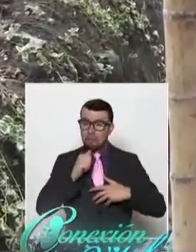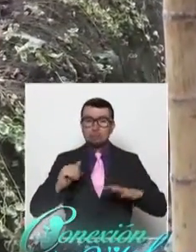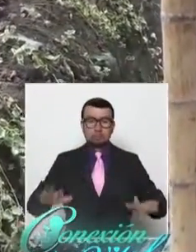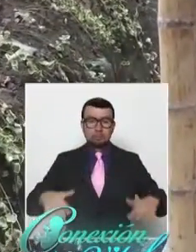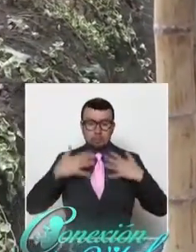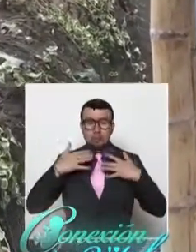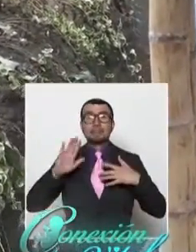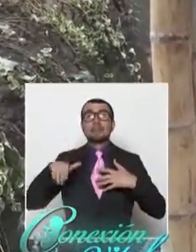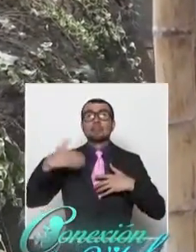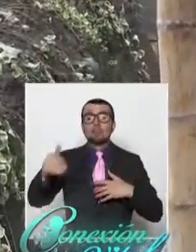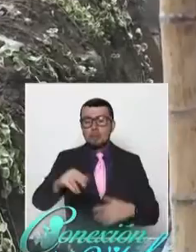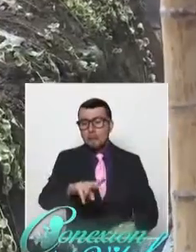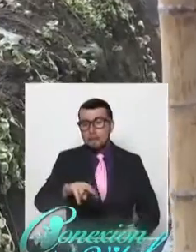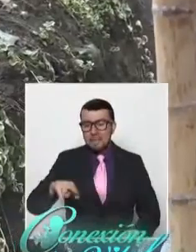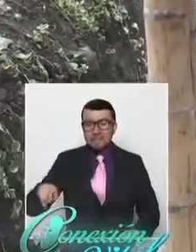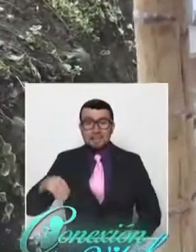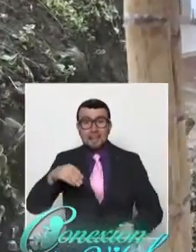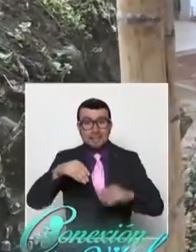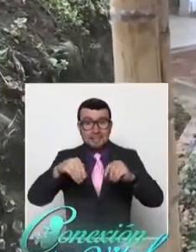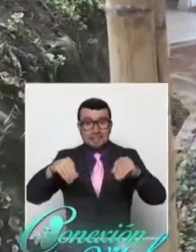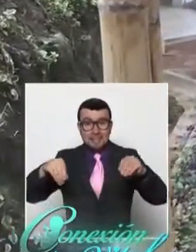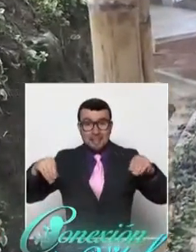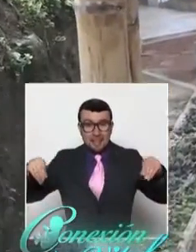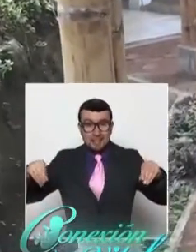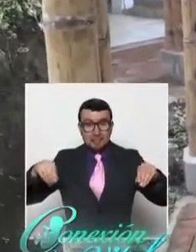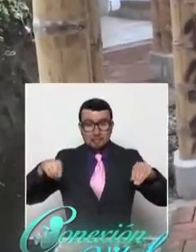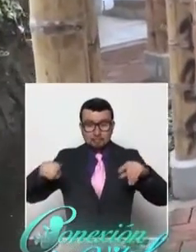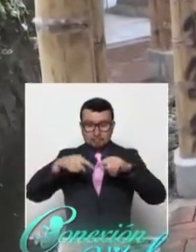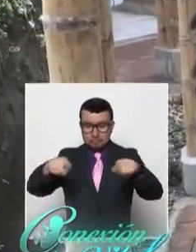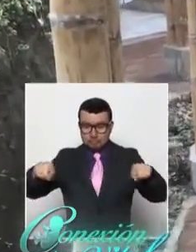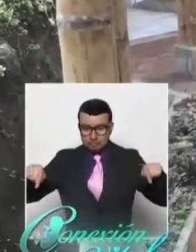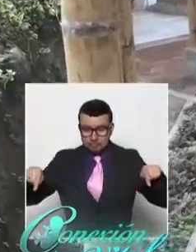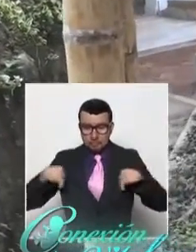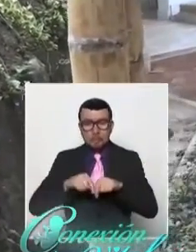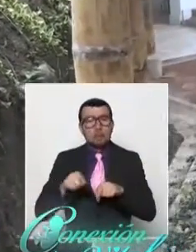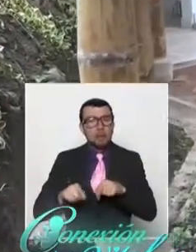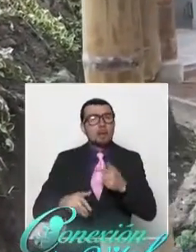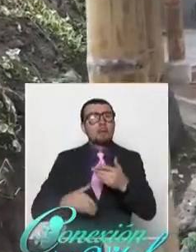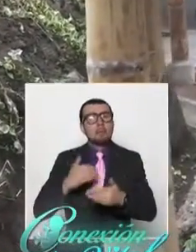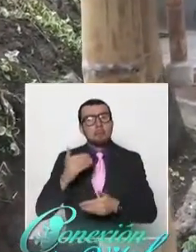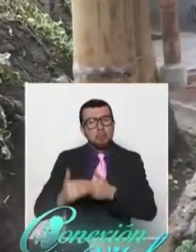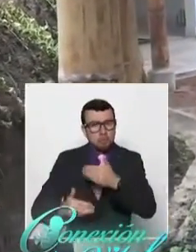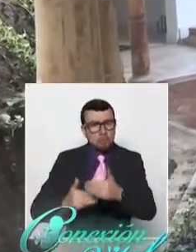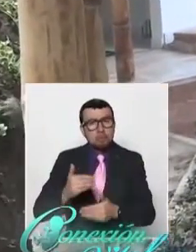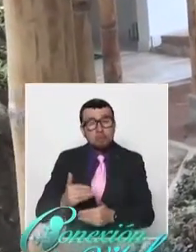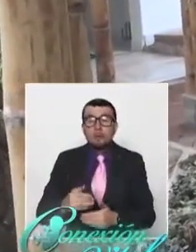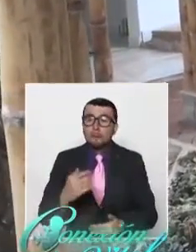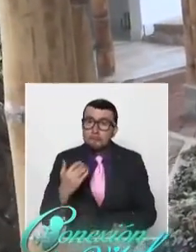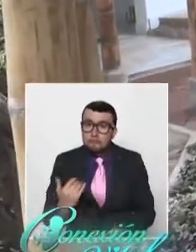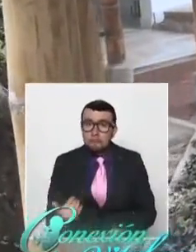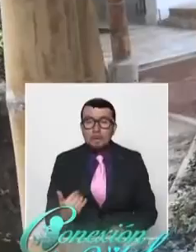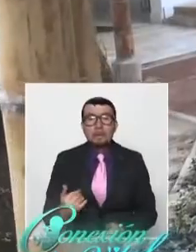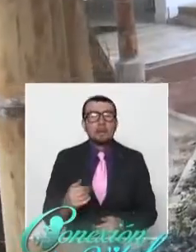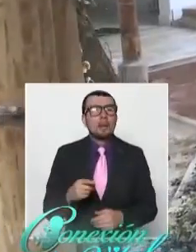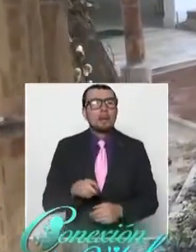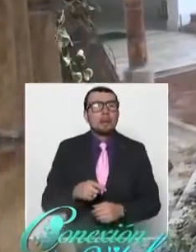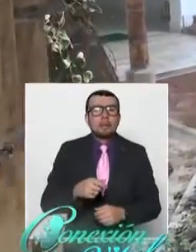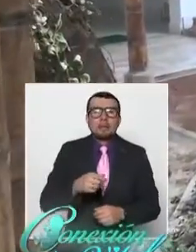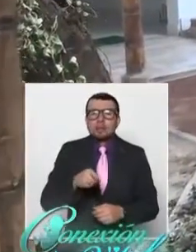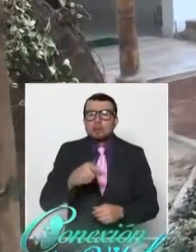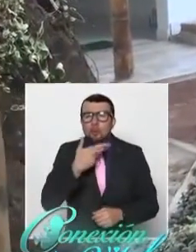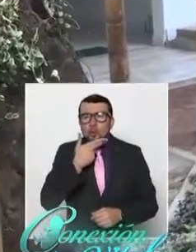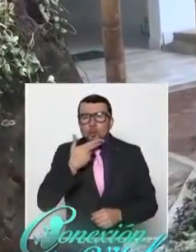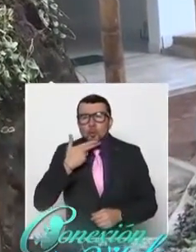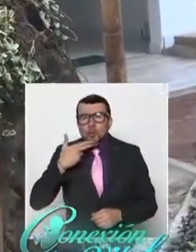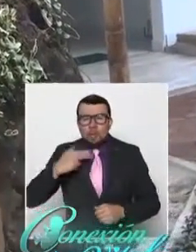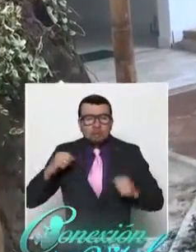sal, luego pasa a el procedimiento de hidroterapia con hielo, pasa